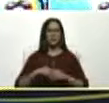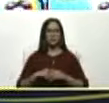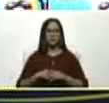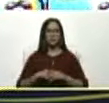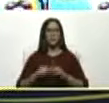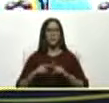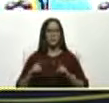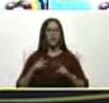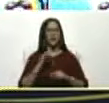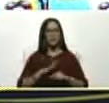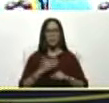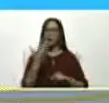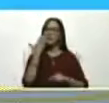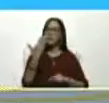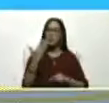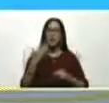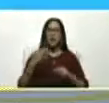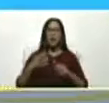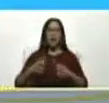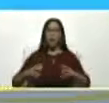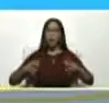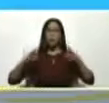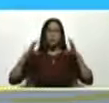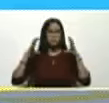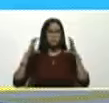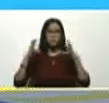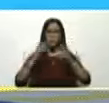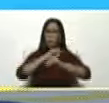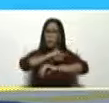Pero estamos enfrentando a un monstruo,